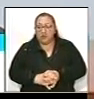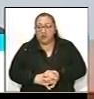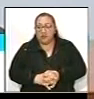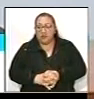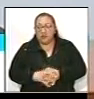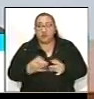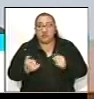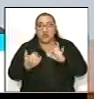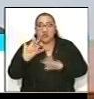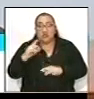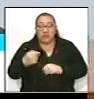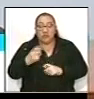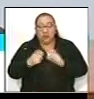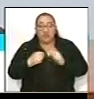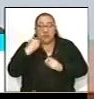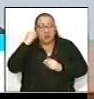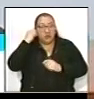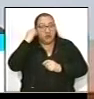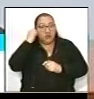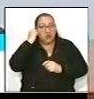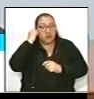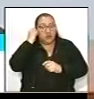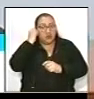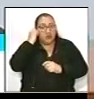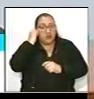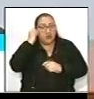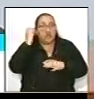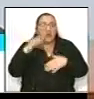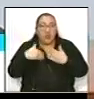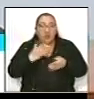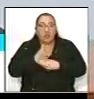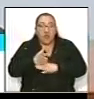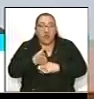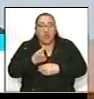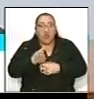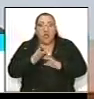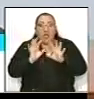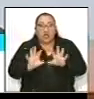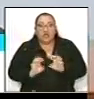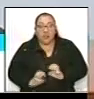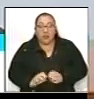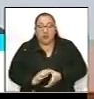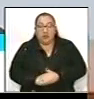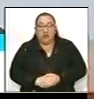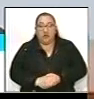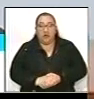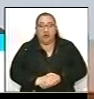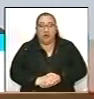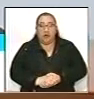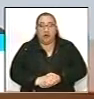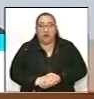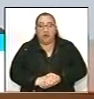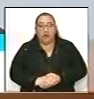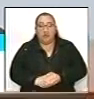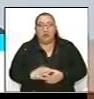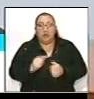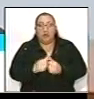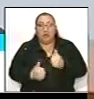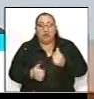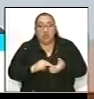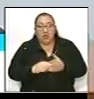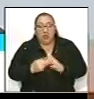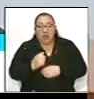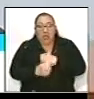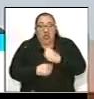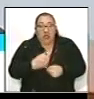son 15.000 personas que están aptas para postular, aproximadamente, según el Registro Único de Víctimas, de los cuales el